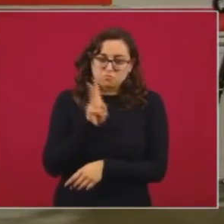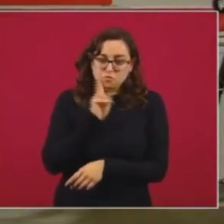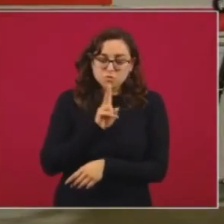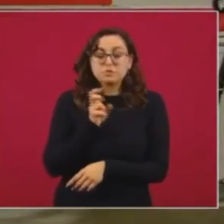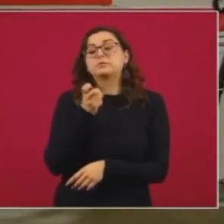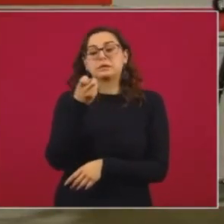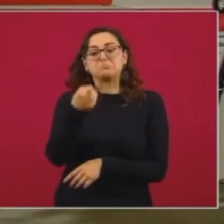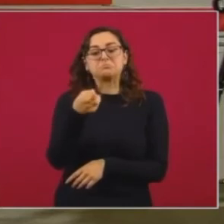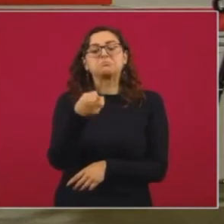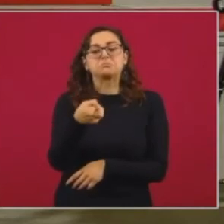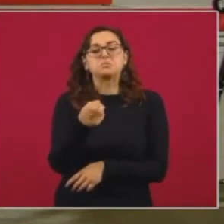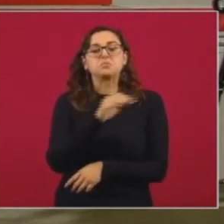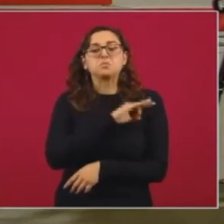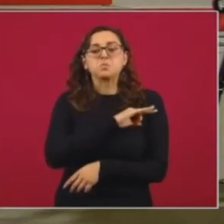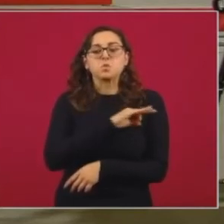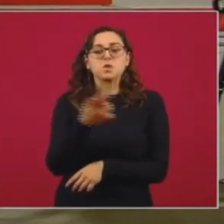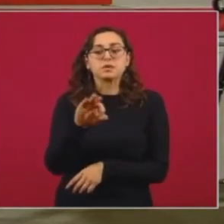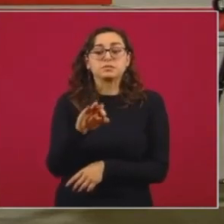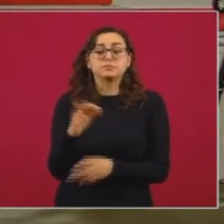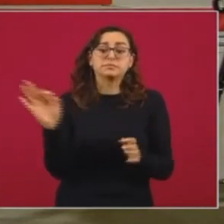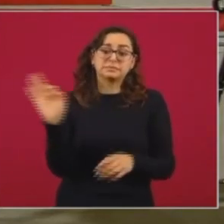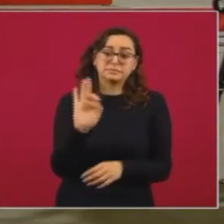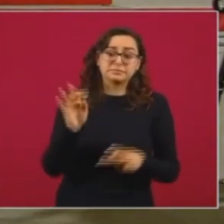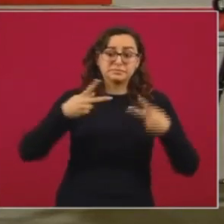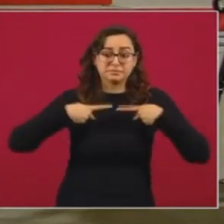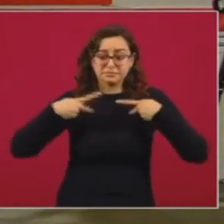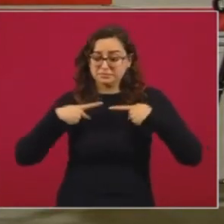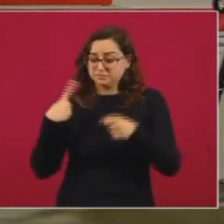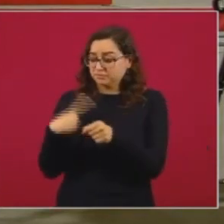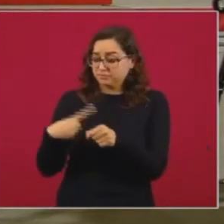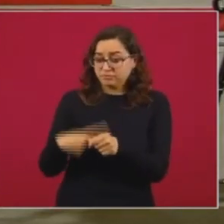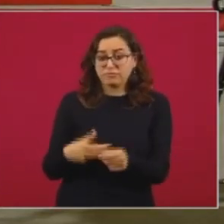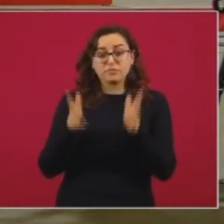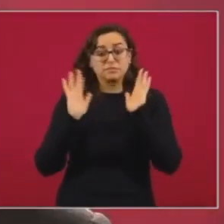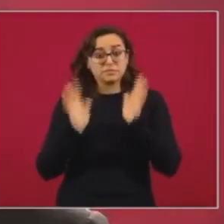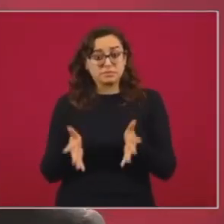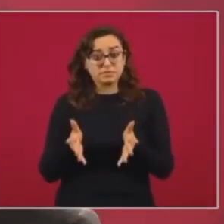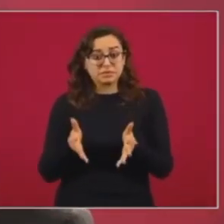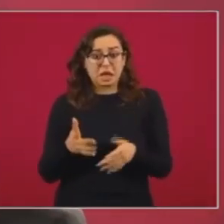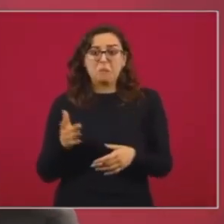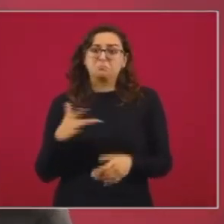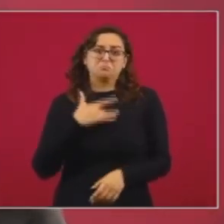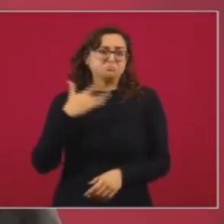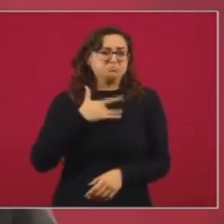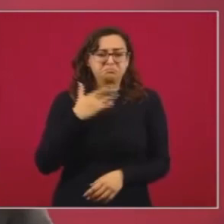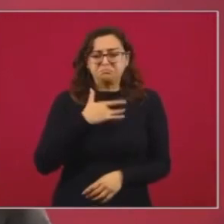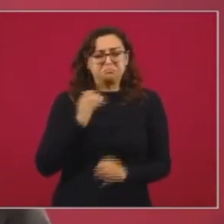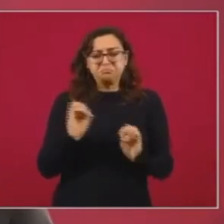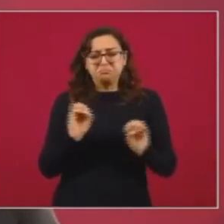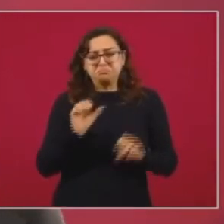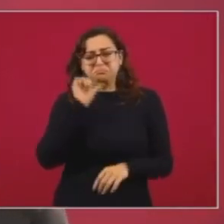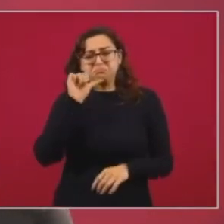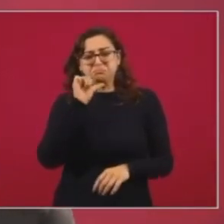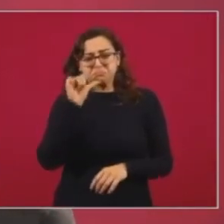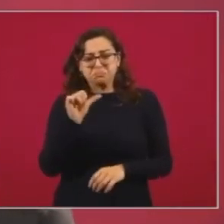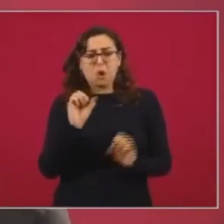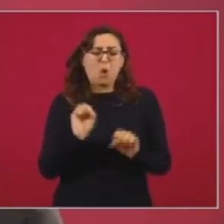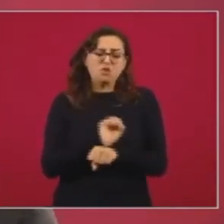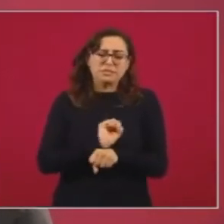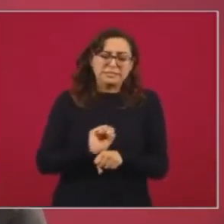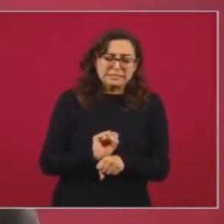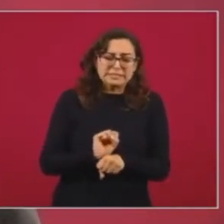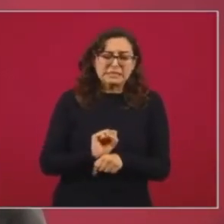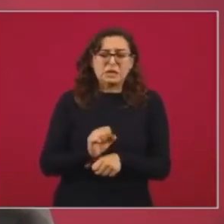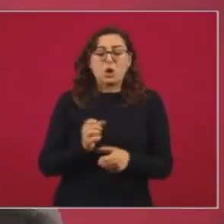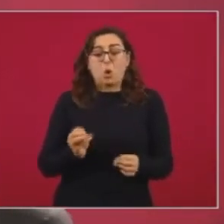esta idea. Posiblemente quien ya tuvo COVID-19 en una forma asintomática o sintomática leve o